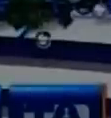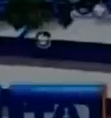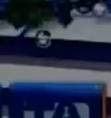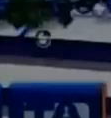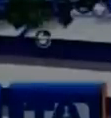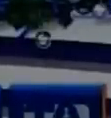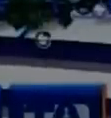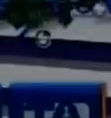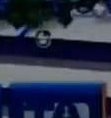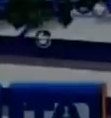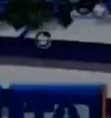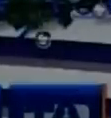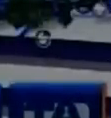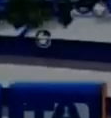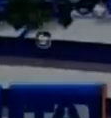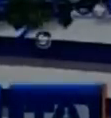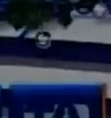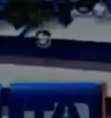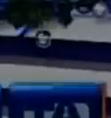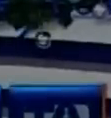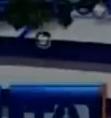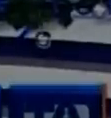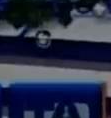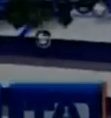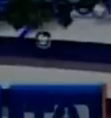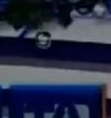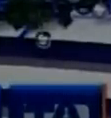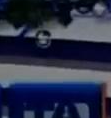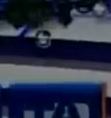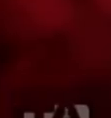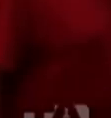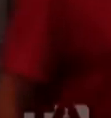parte de la oferta para que usted consiga el regalo ideal.